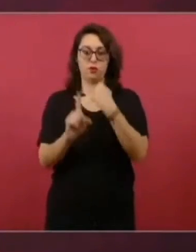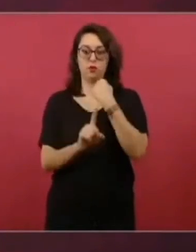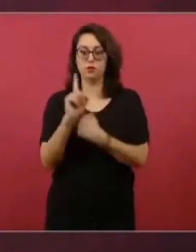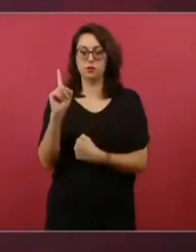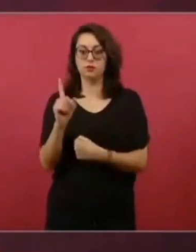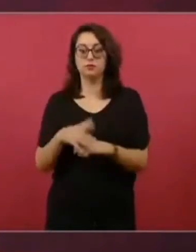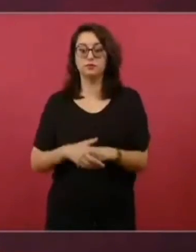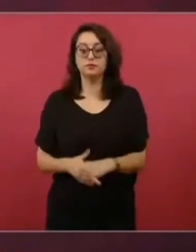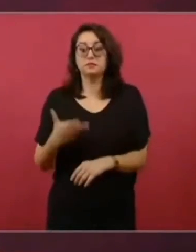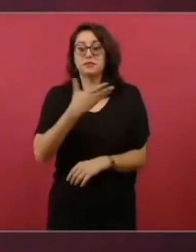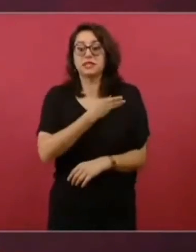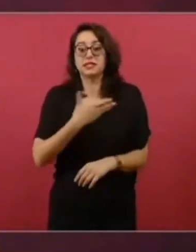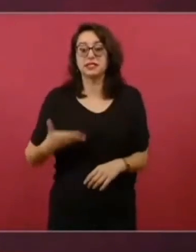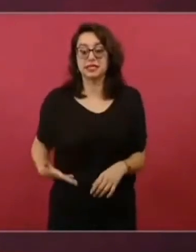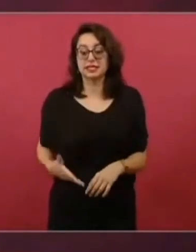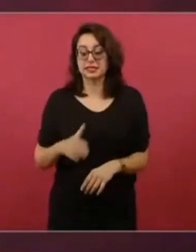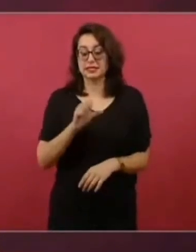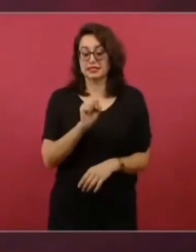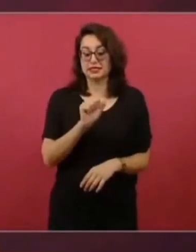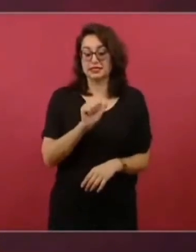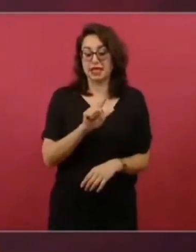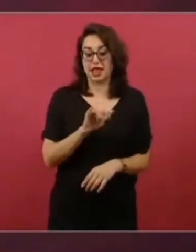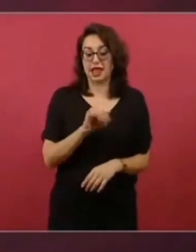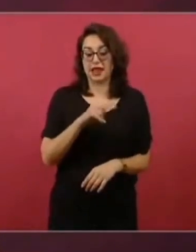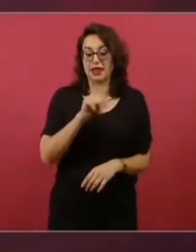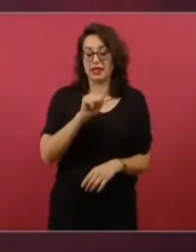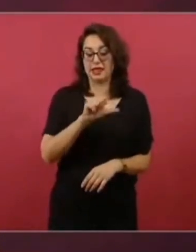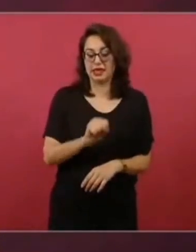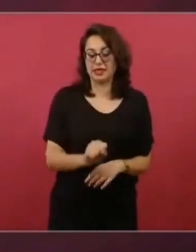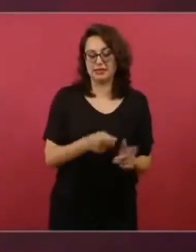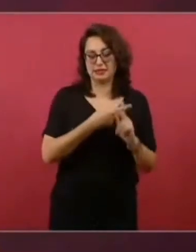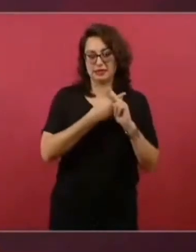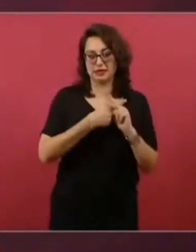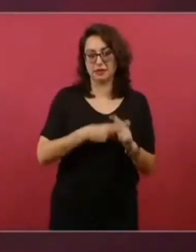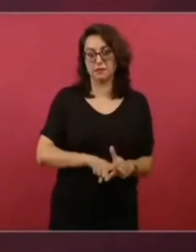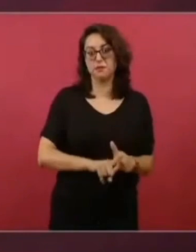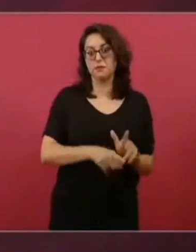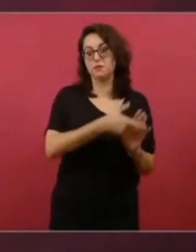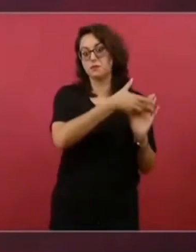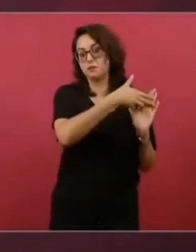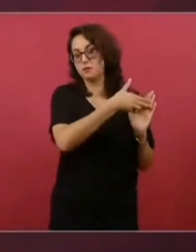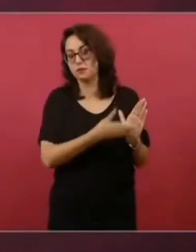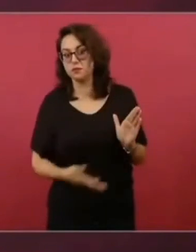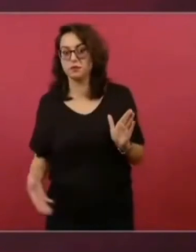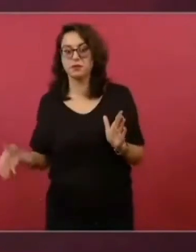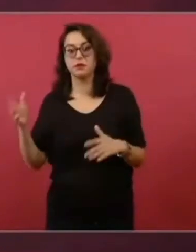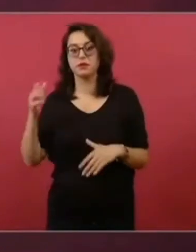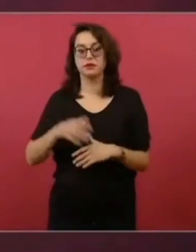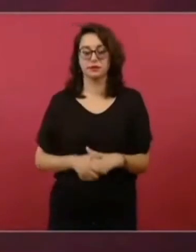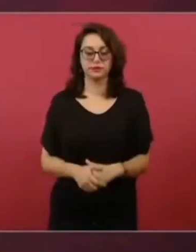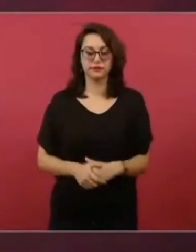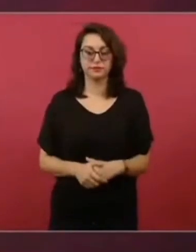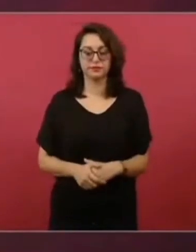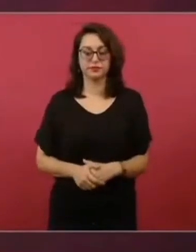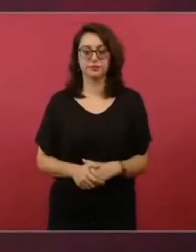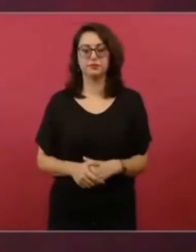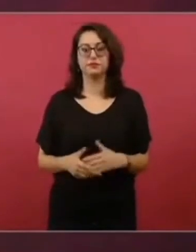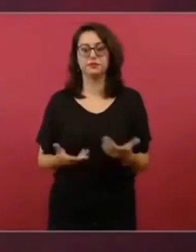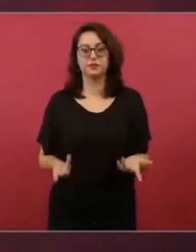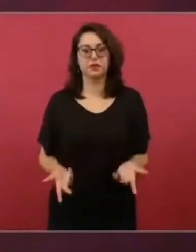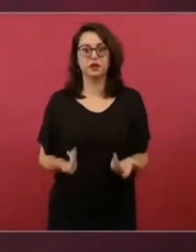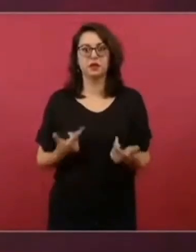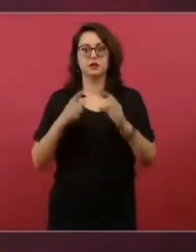desde Salinas, bueno, desde antes, desde Miguel de la Madrid, que surge